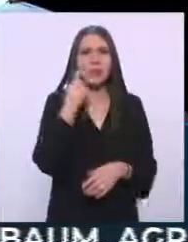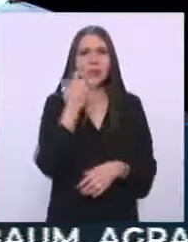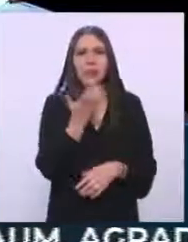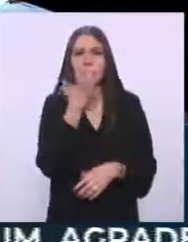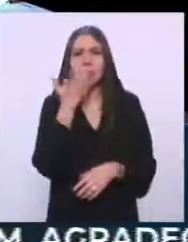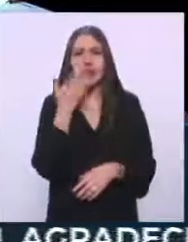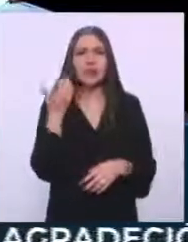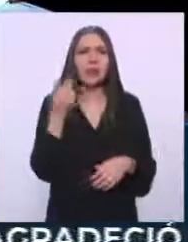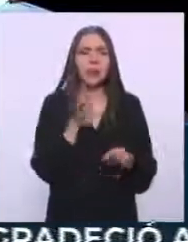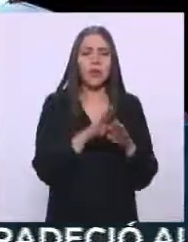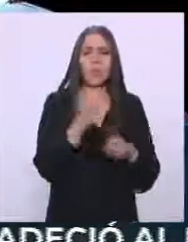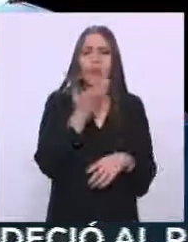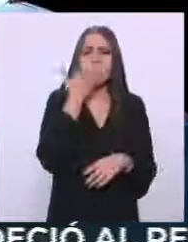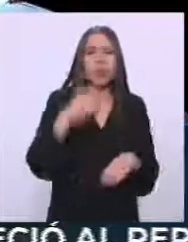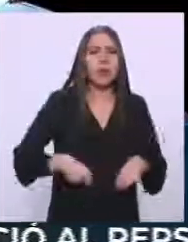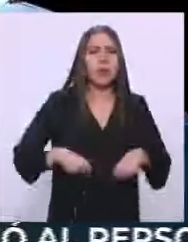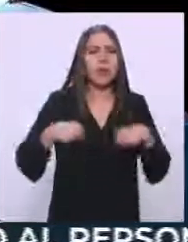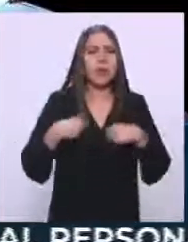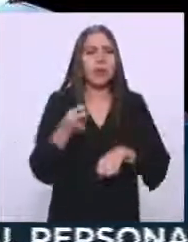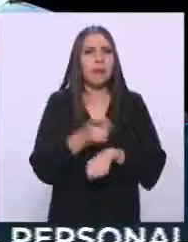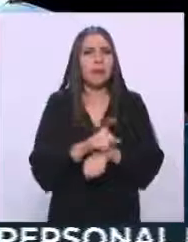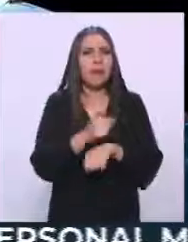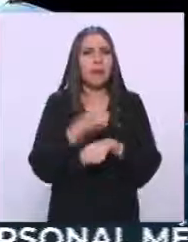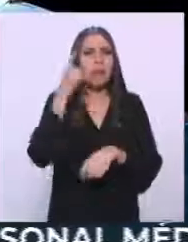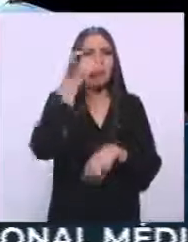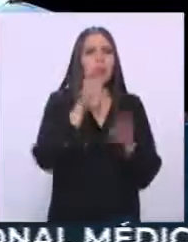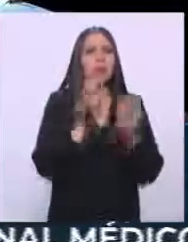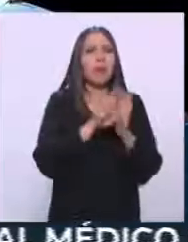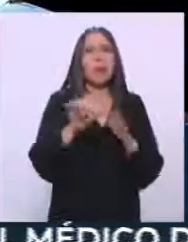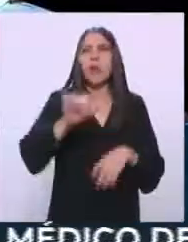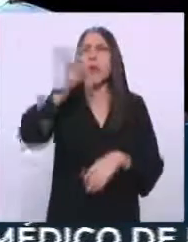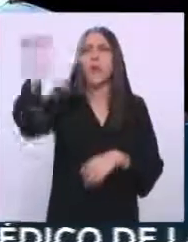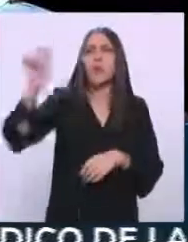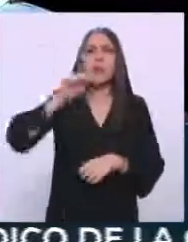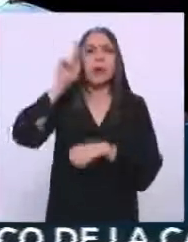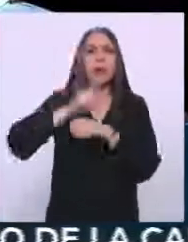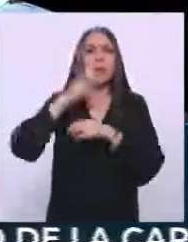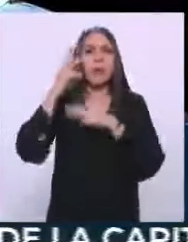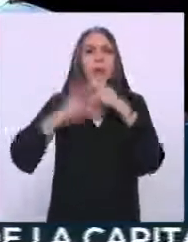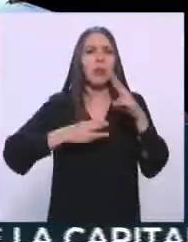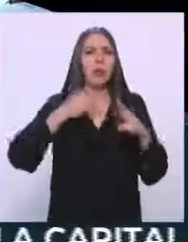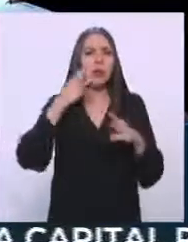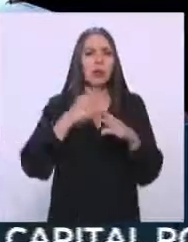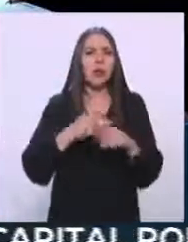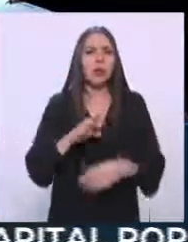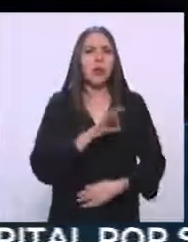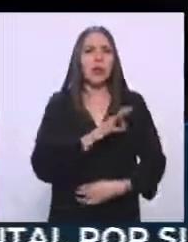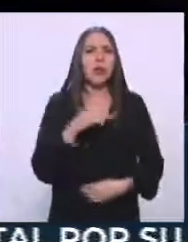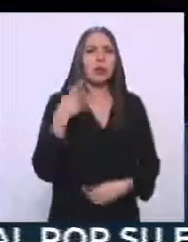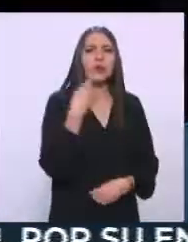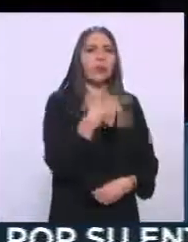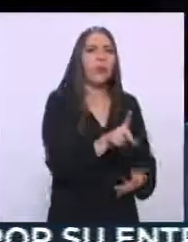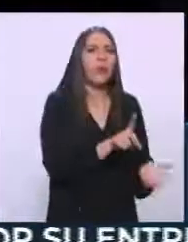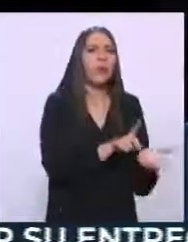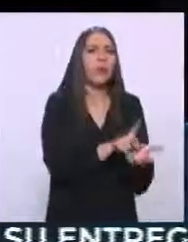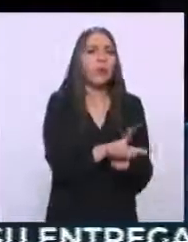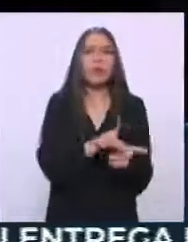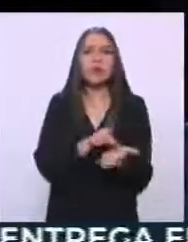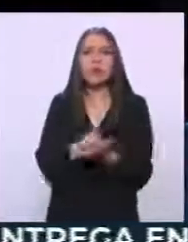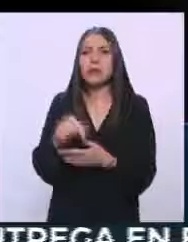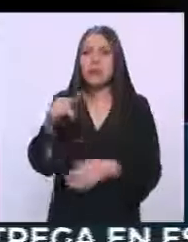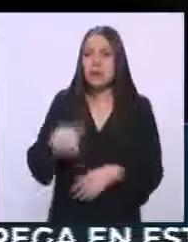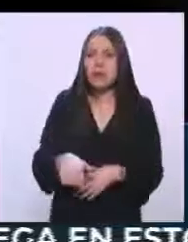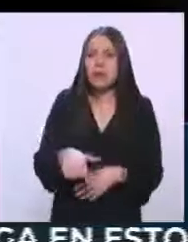cotidianas, ¿cierto?, para financiar cuestiones que en otros países del mundo son consideradas como derechos, ¿cierto?, y que aquí